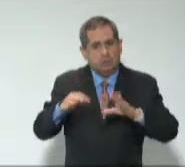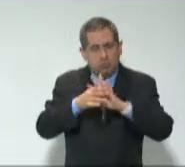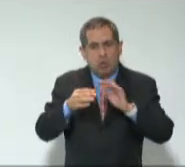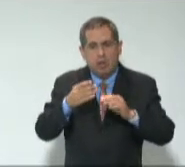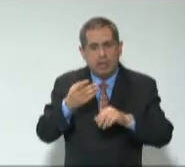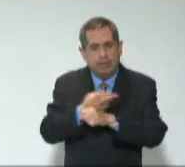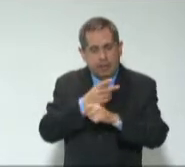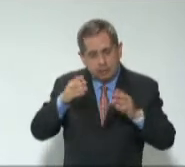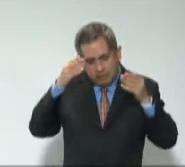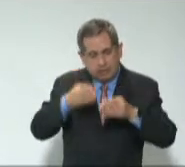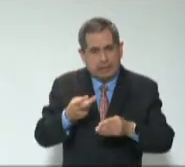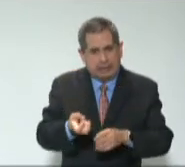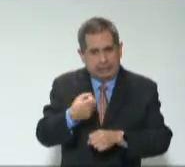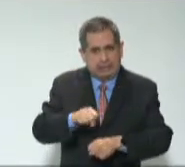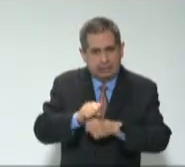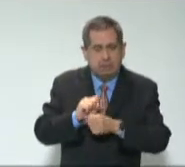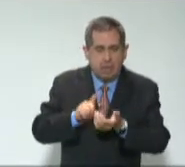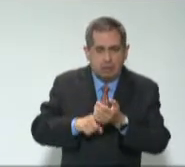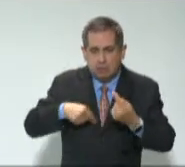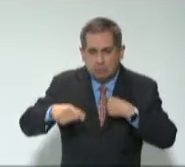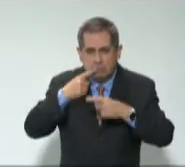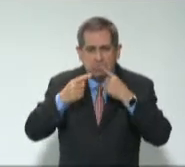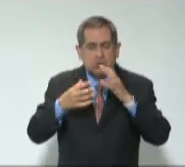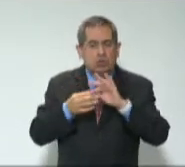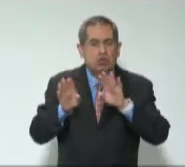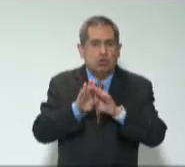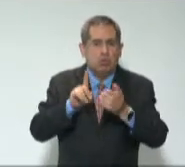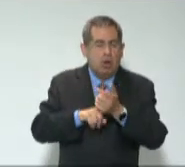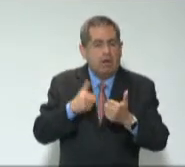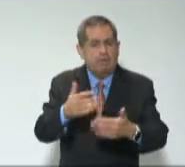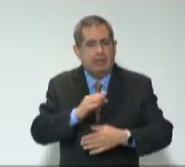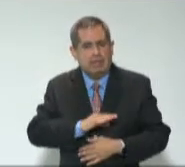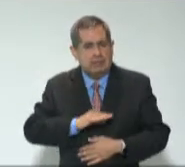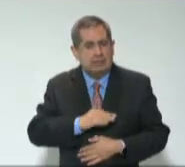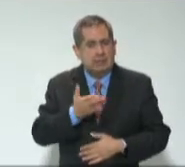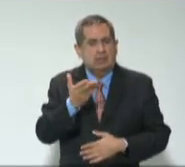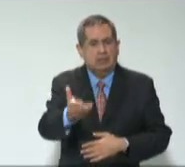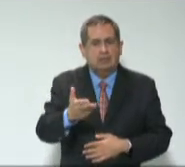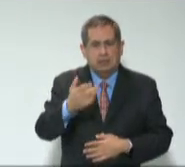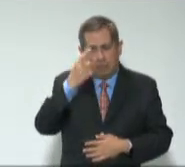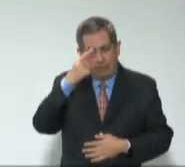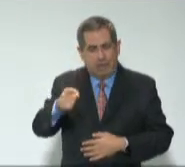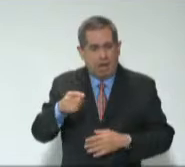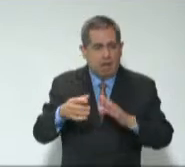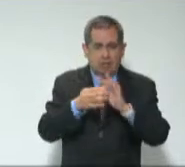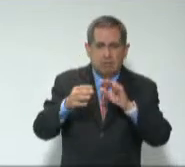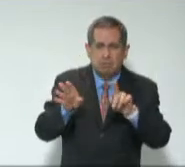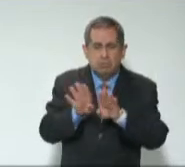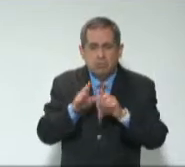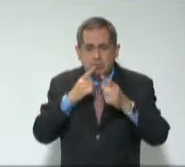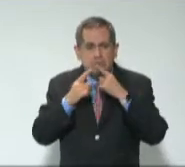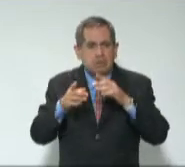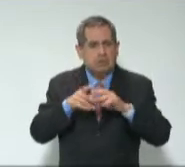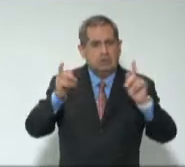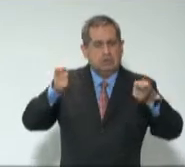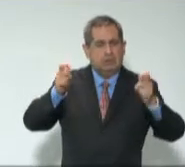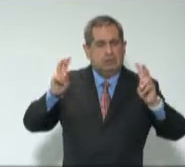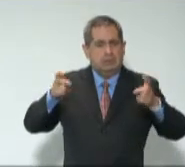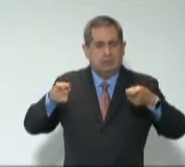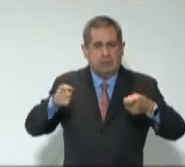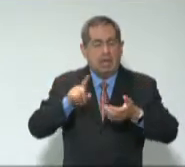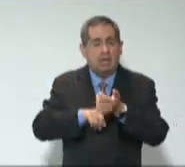ocupa en esta semana y yo agradezco y felicito al aes Ángeles por haber moderado este tema y